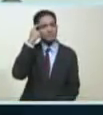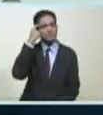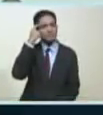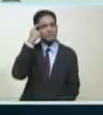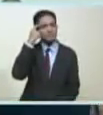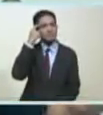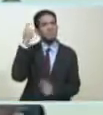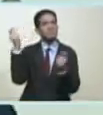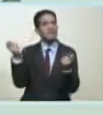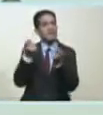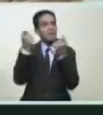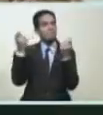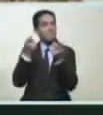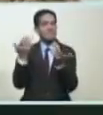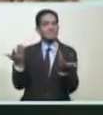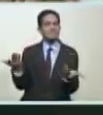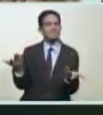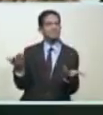Por Dios.